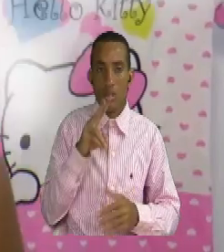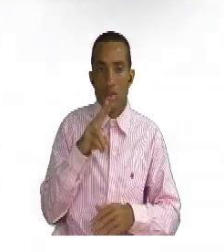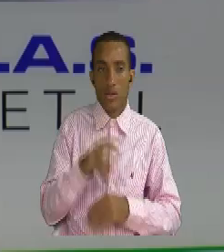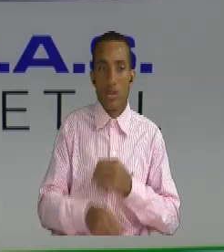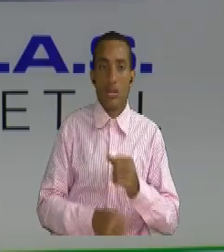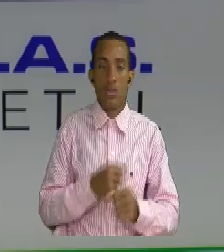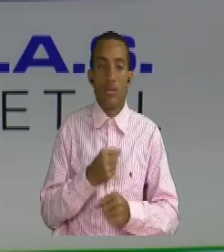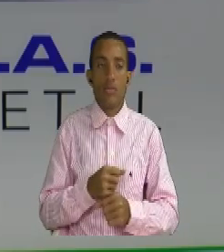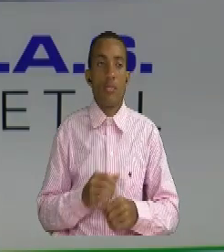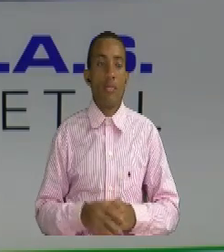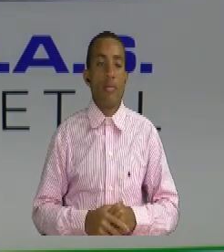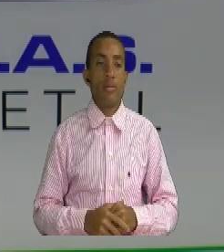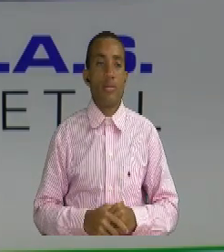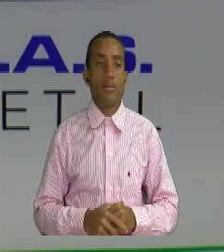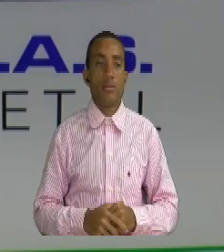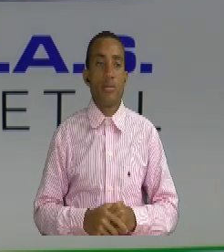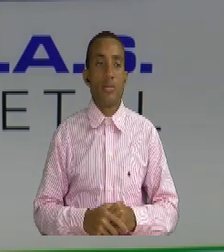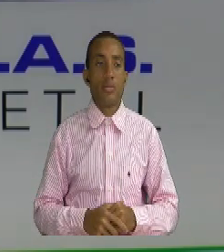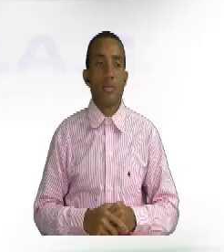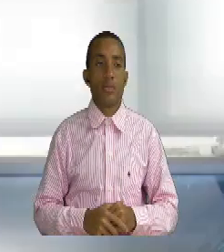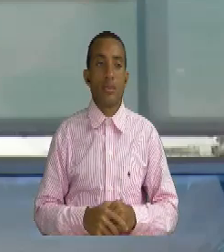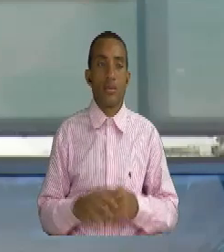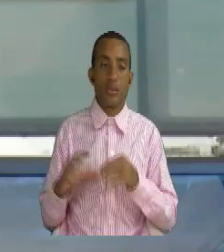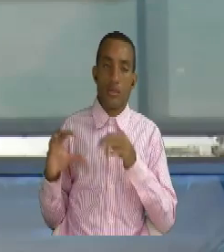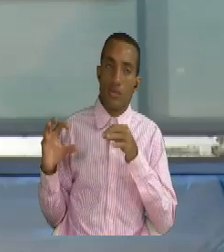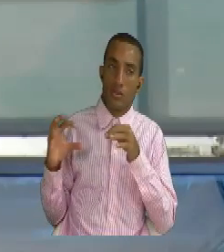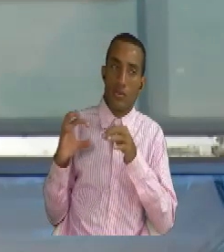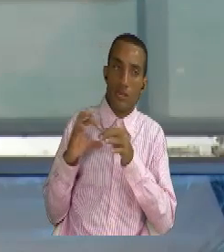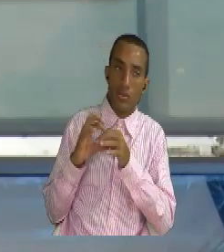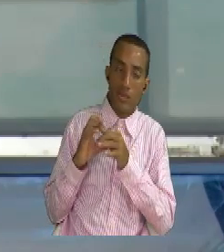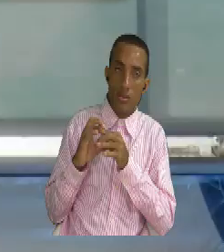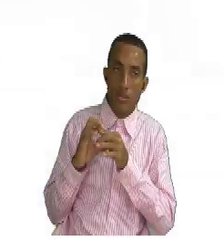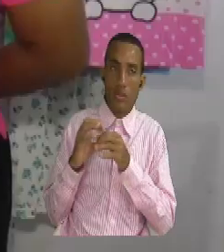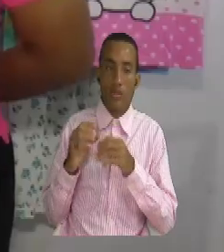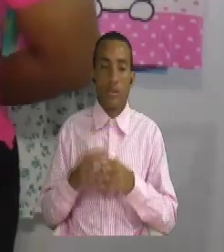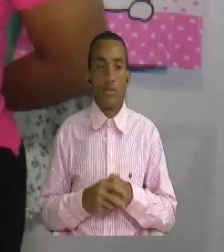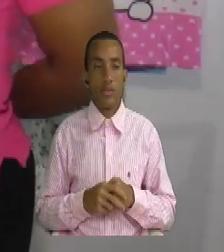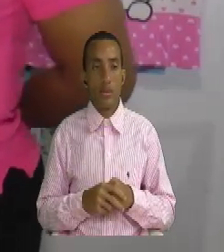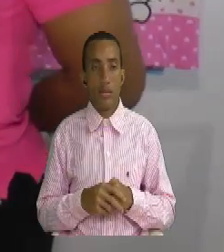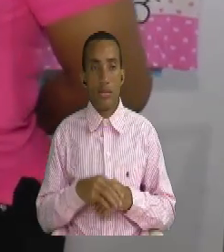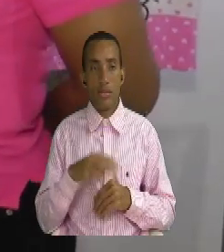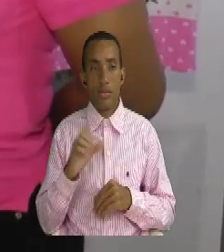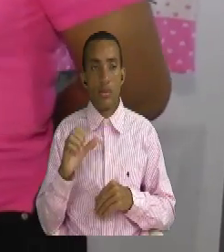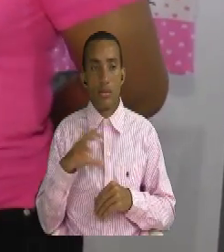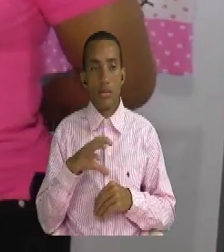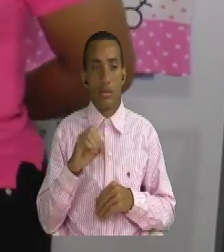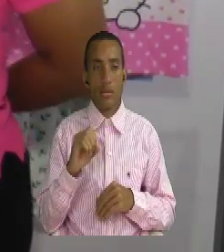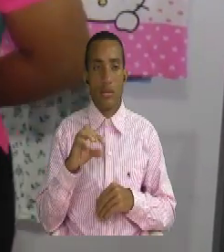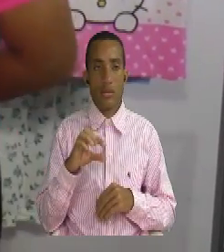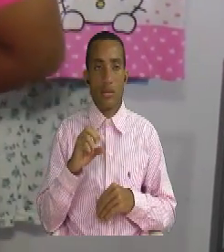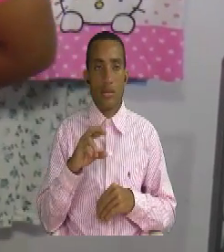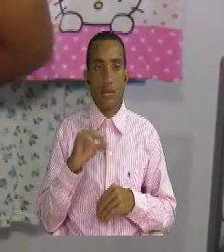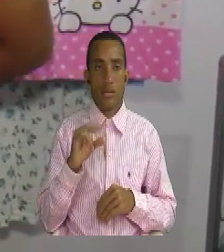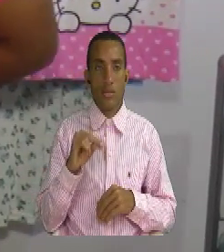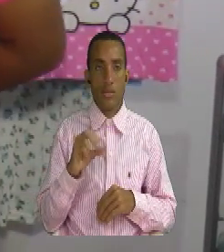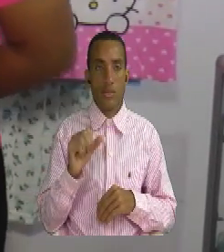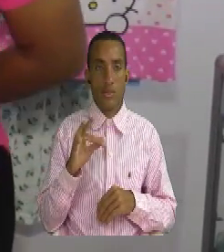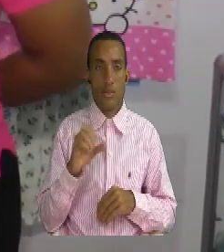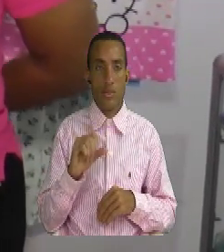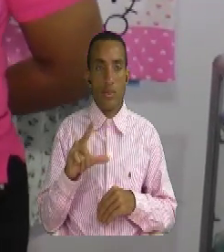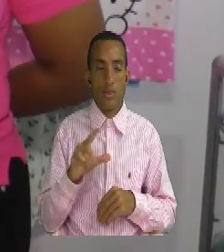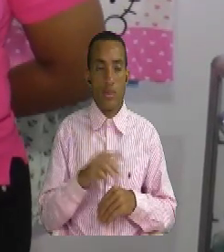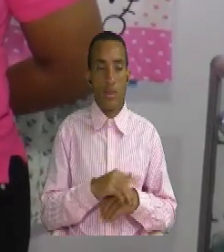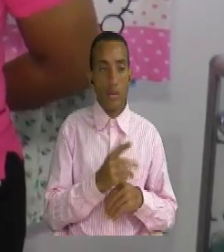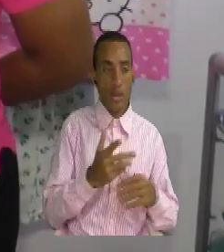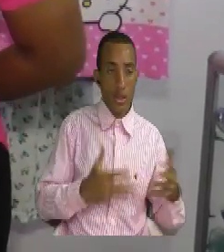bebecito. Bueno, vamos a tener una alianza muy importante con Eco Perinatal y Ser Madres Tienda. ¿De qué se trata? Bueno, la alianza se trata de que